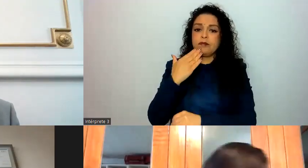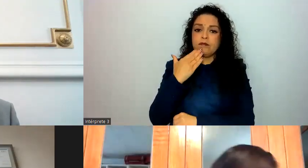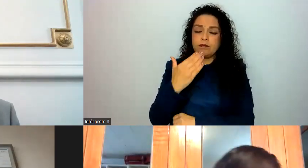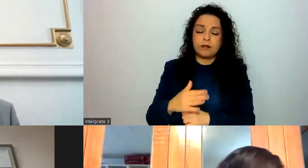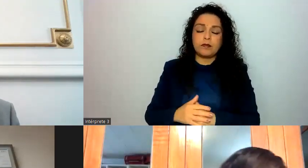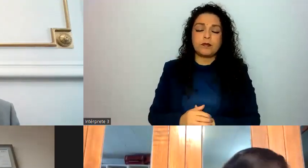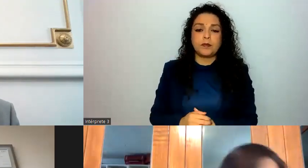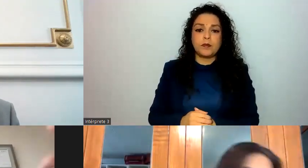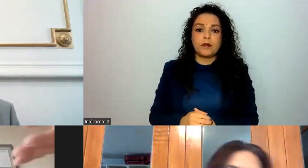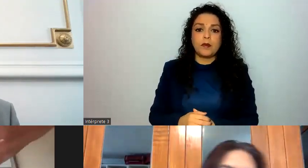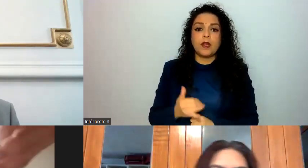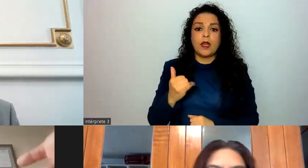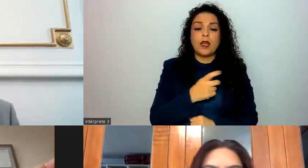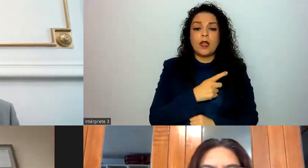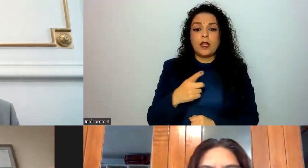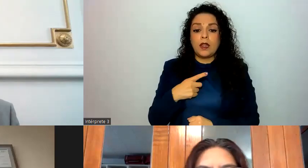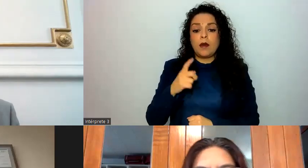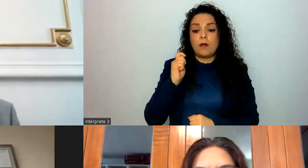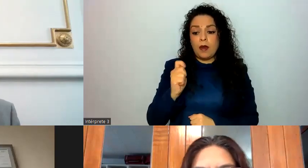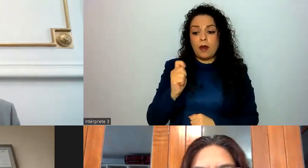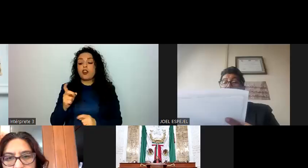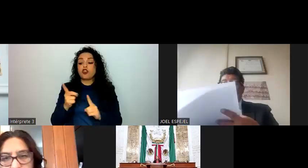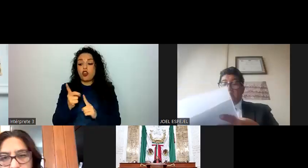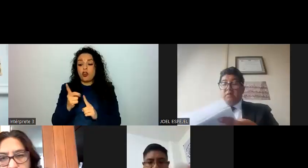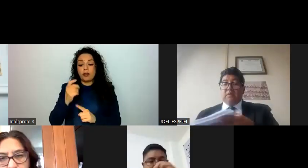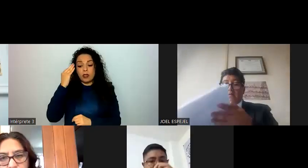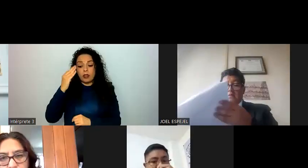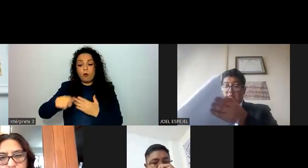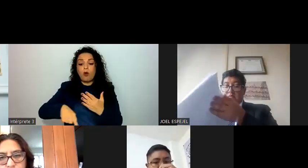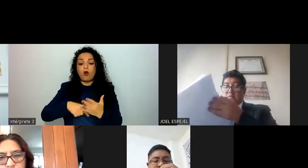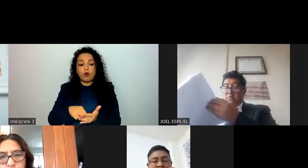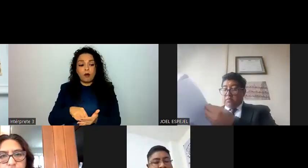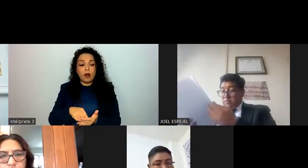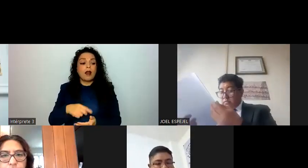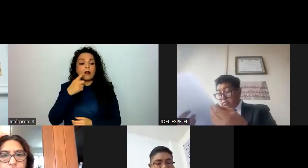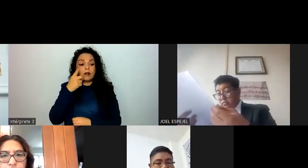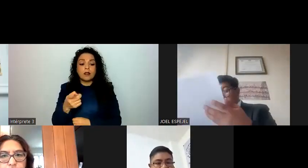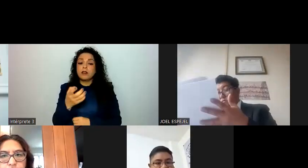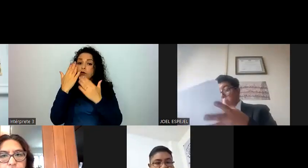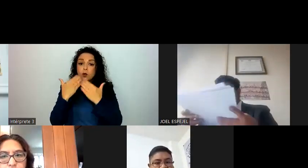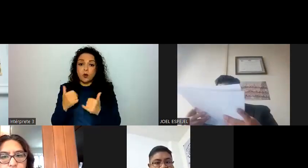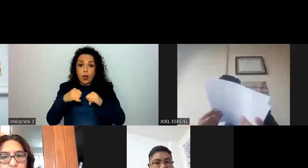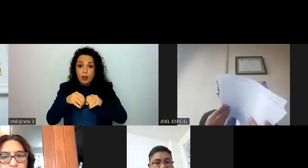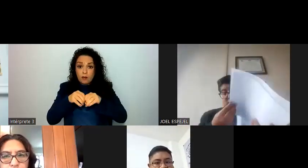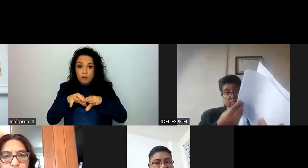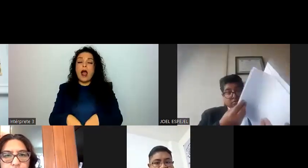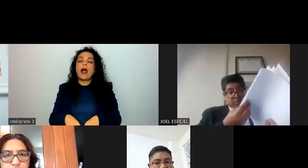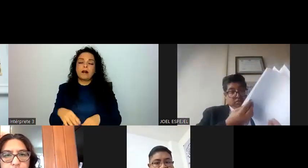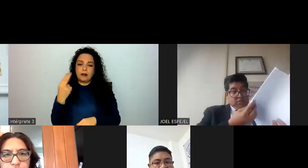circunstancias de tiempo, modo y lugar que generaron la inexistencia, así como de la imposibilidad de